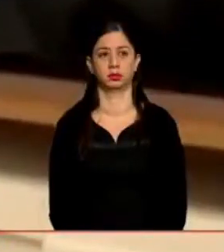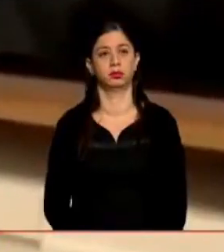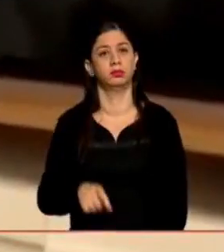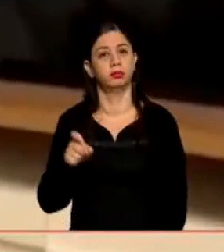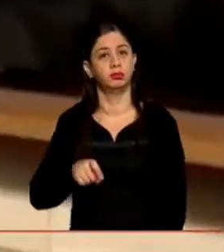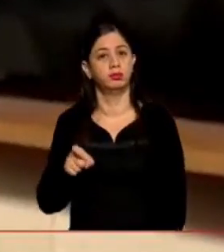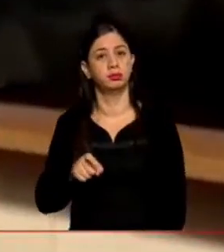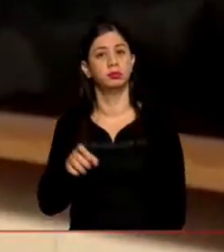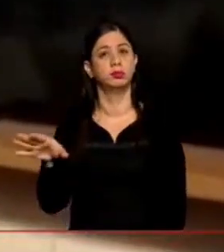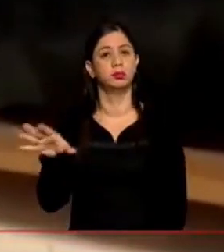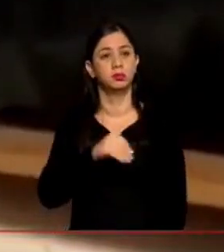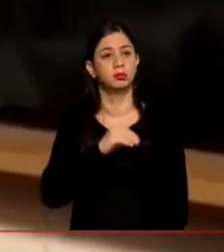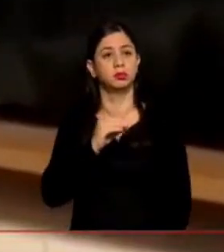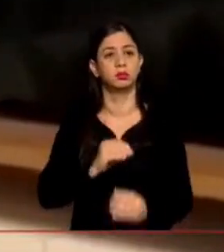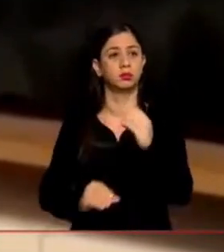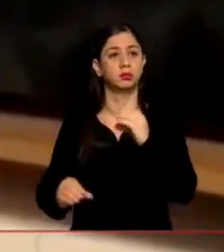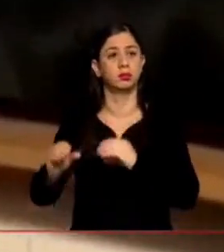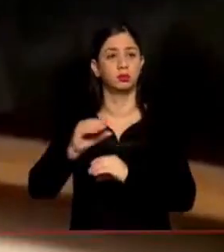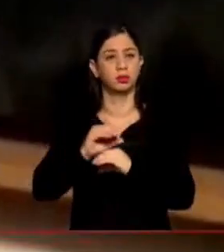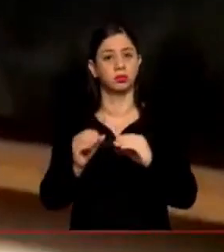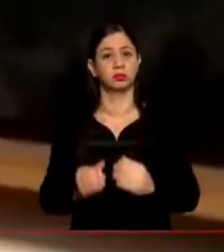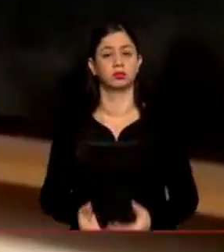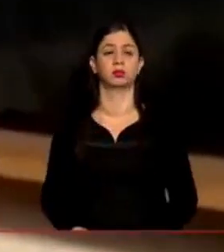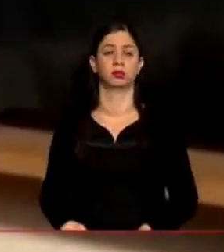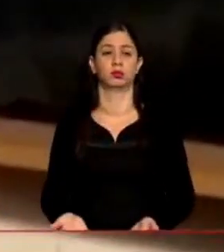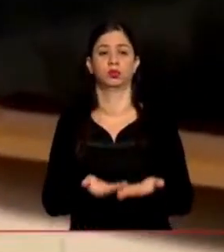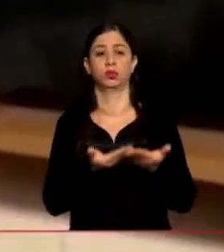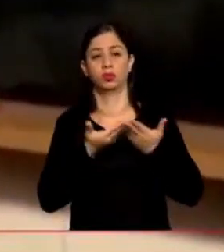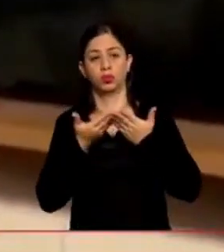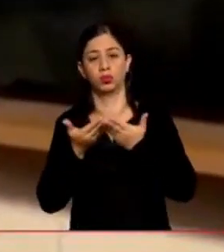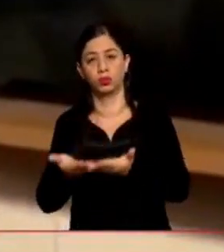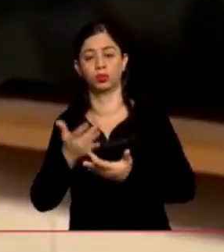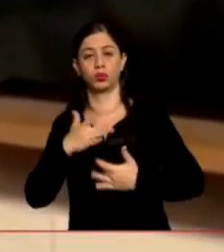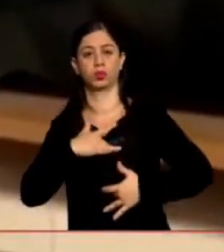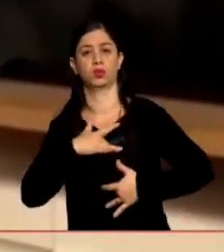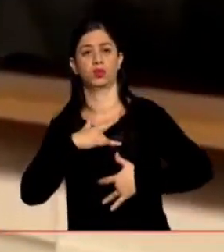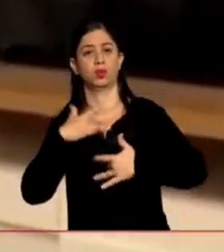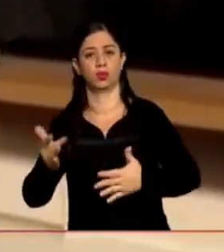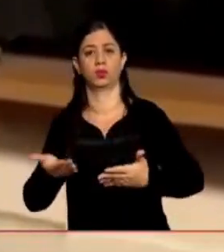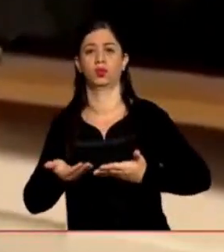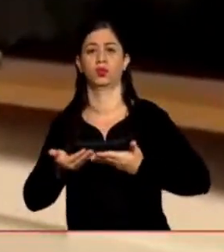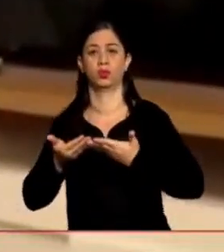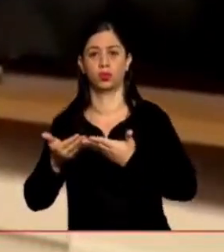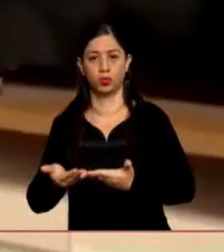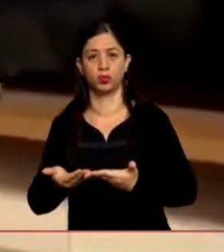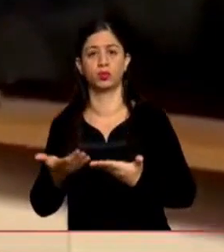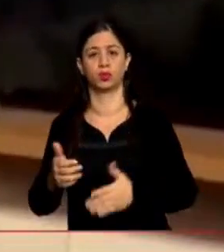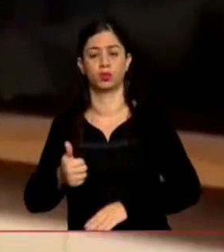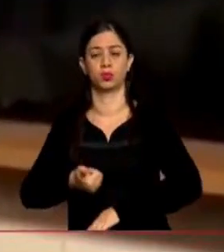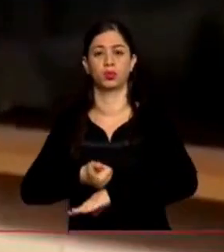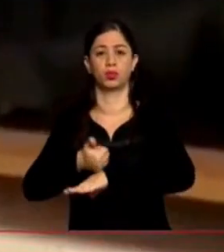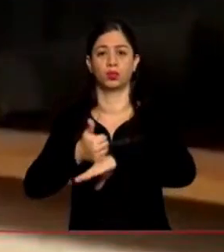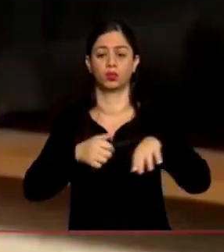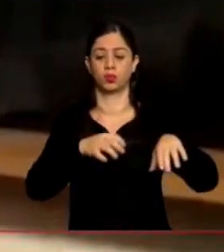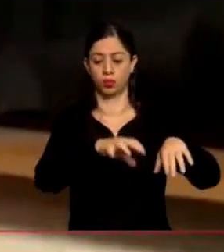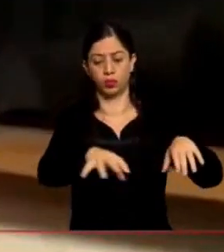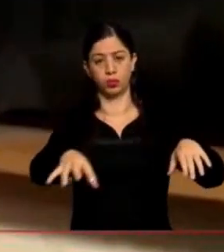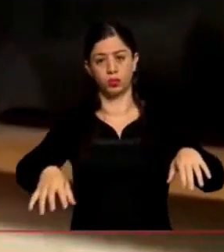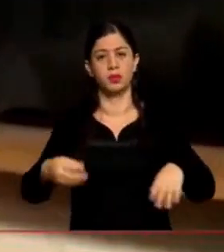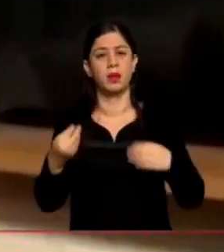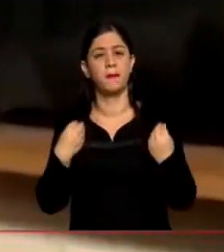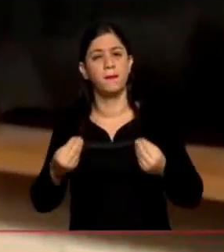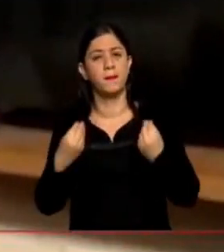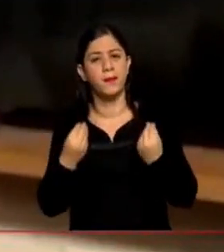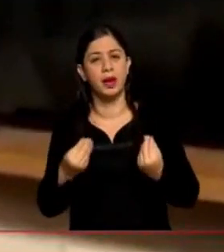Instamos a los caucanos para que, por supuesto, hagan llegar sus donaciones a los lugares donde las autoridades los han establecido con el propósito de que estas